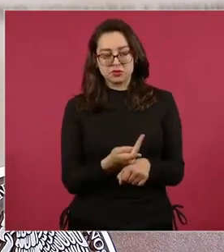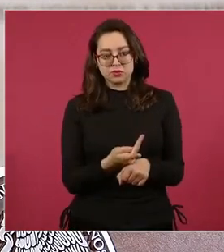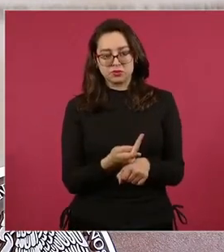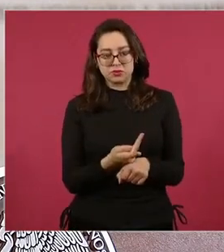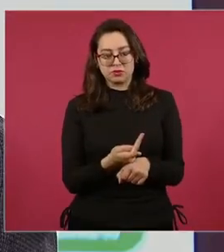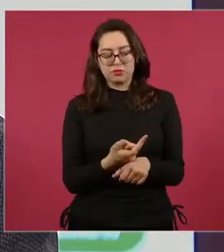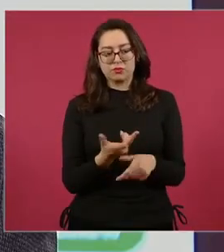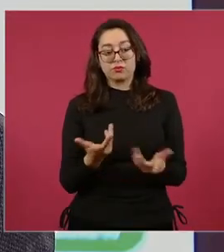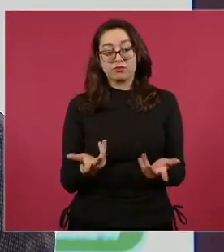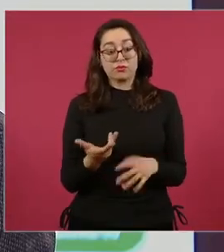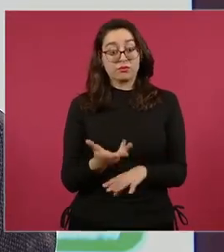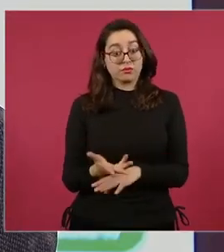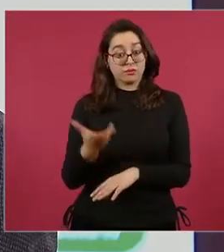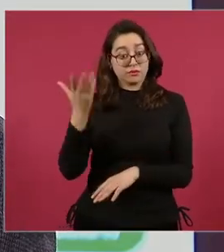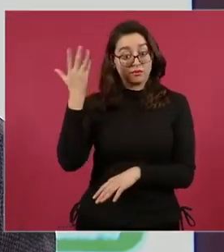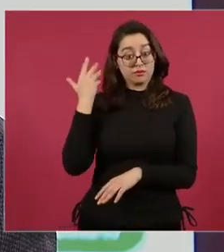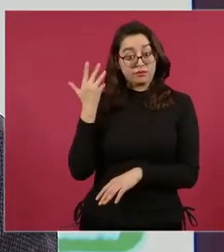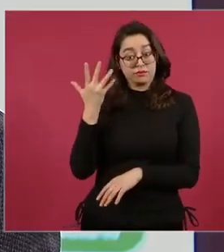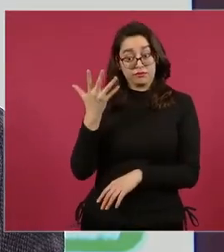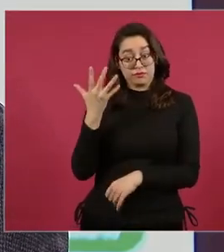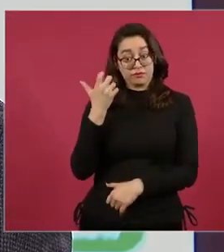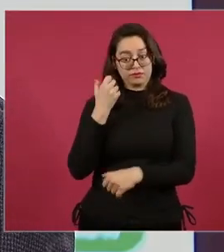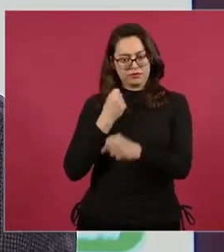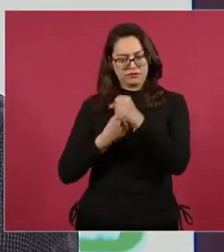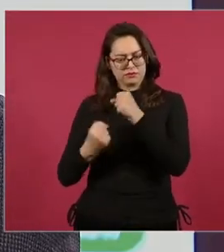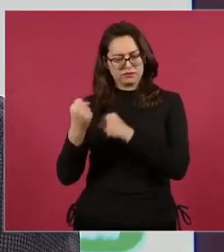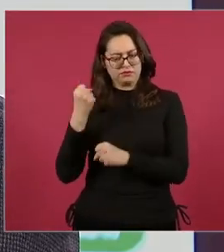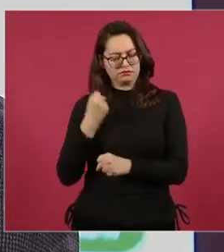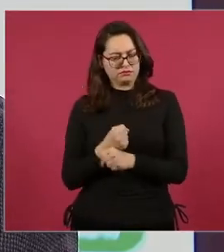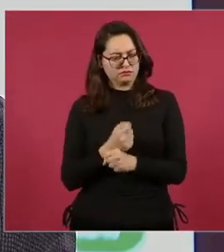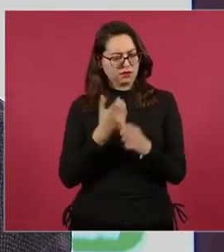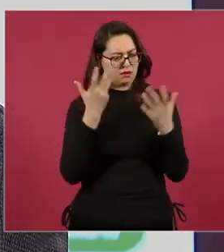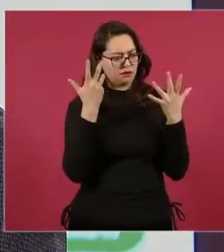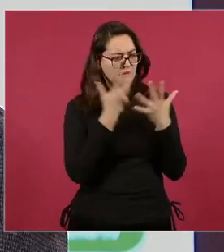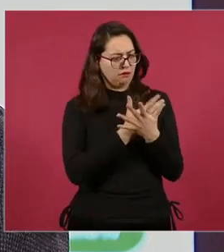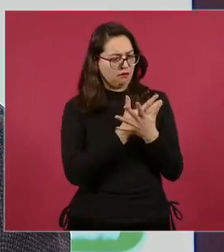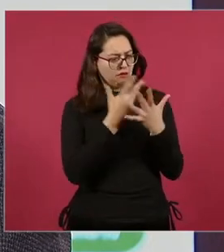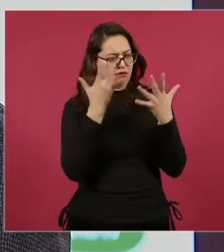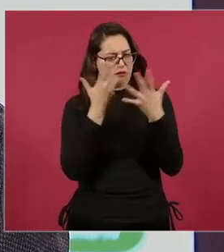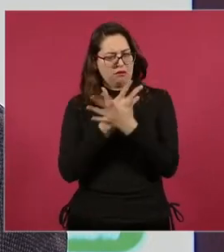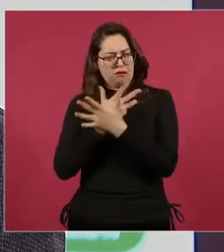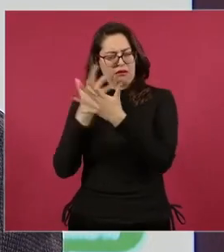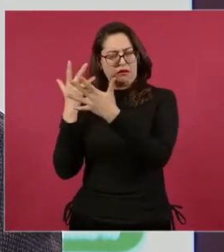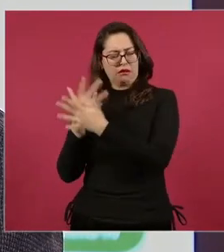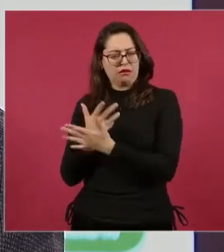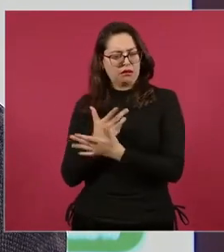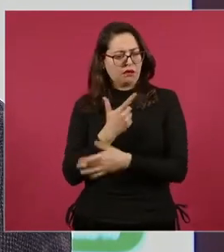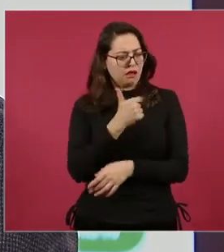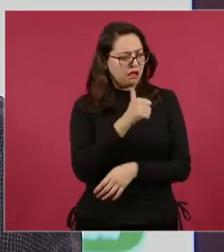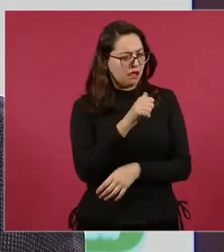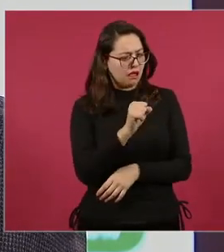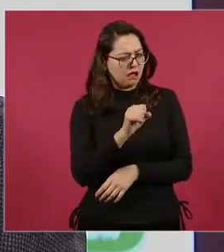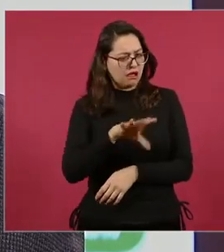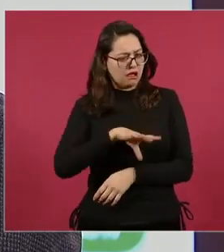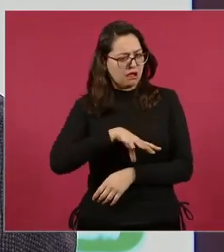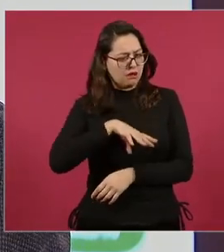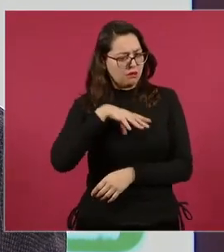las finanzas públicas, exceso de transporte de gas, plantas que jamás se